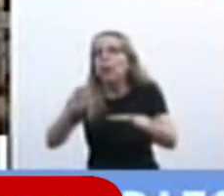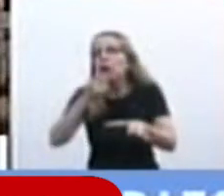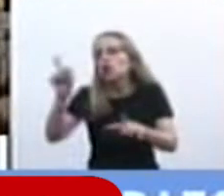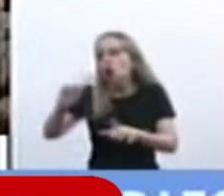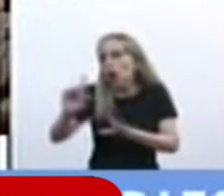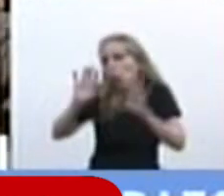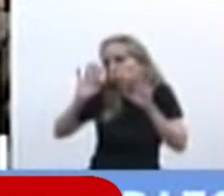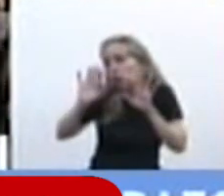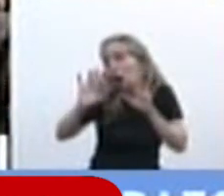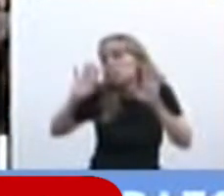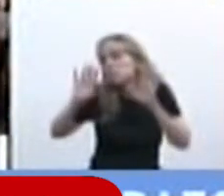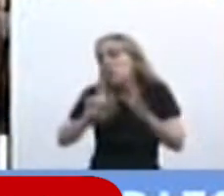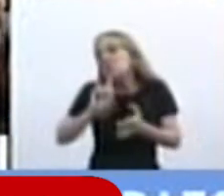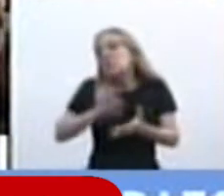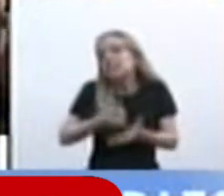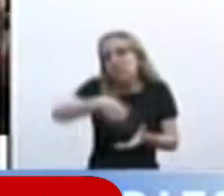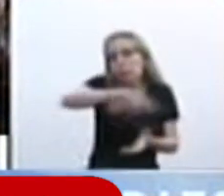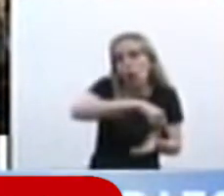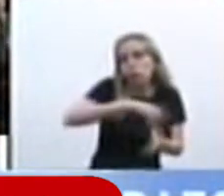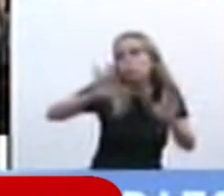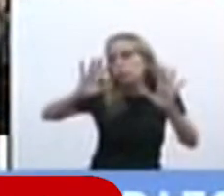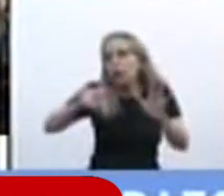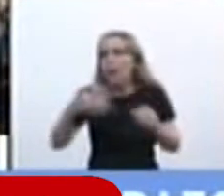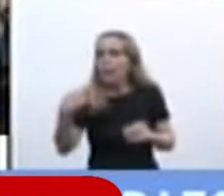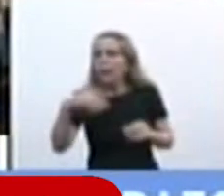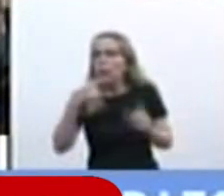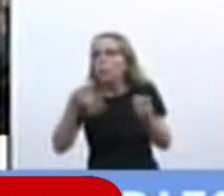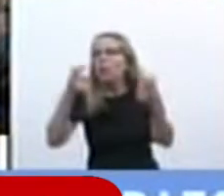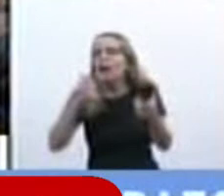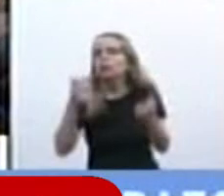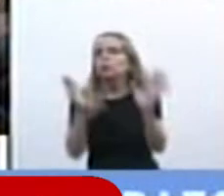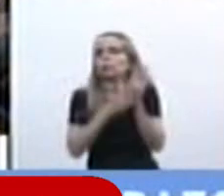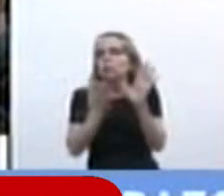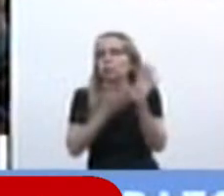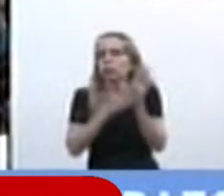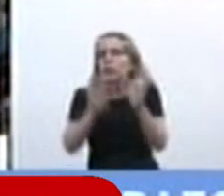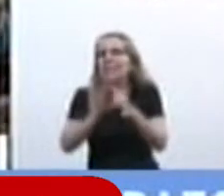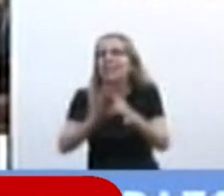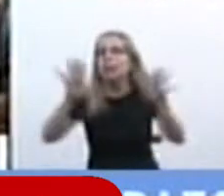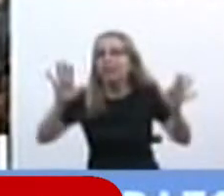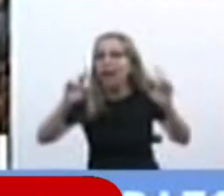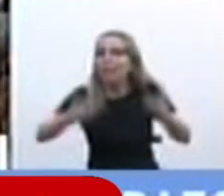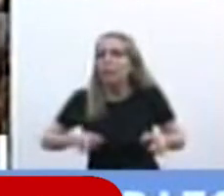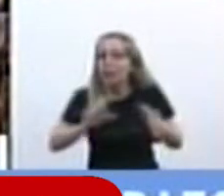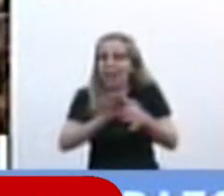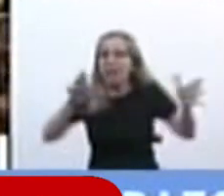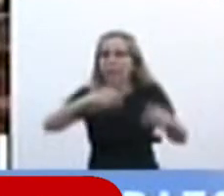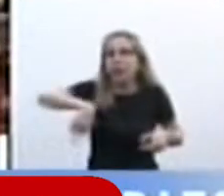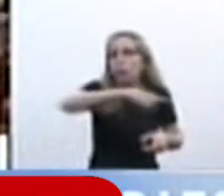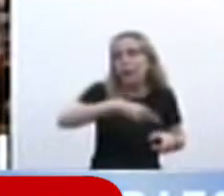lo que deciden hacer los otros, pero garantizar su libertad es también garantizar la libertad nuestra de